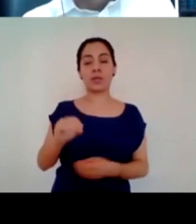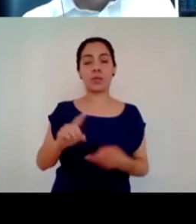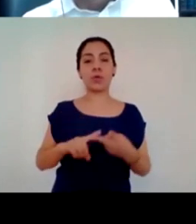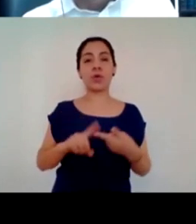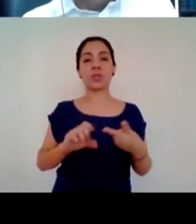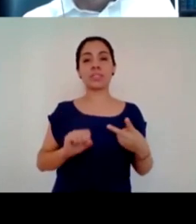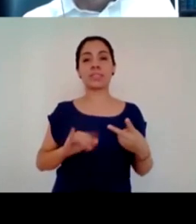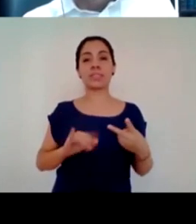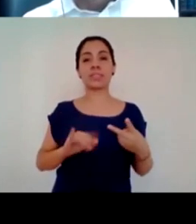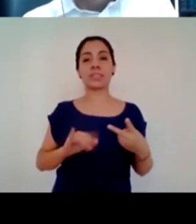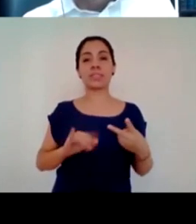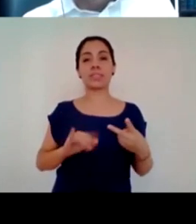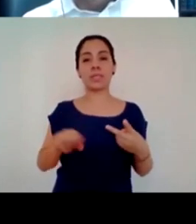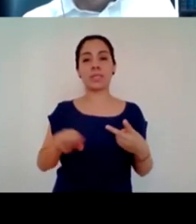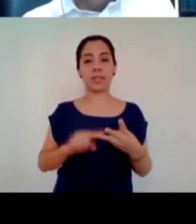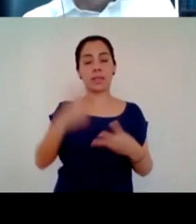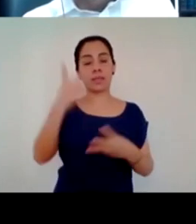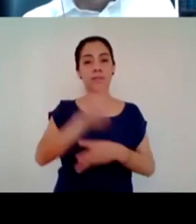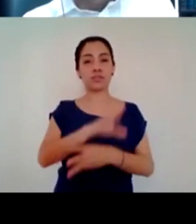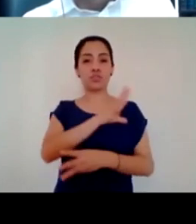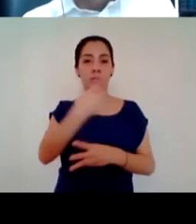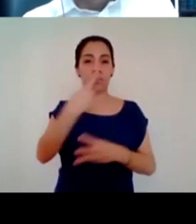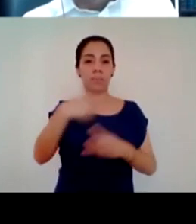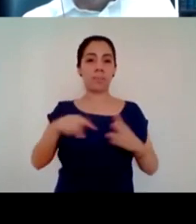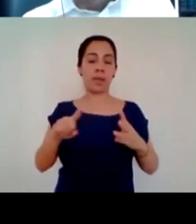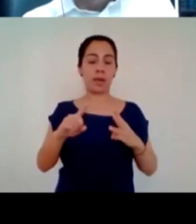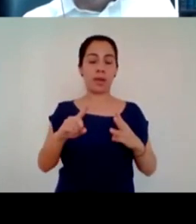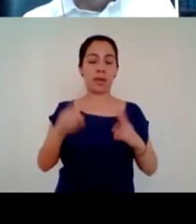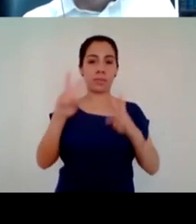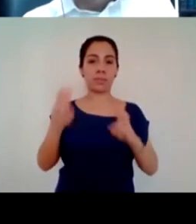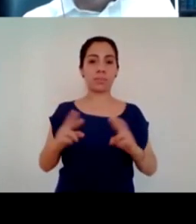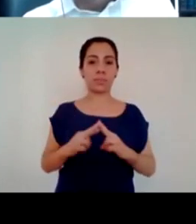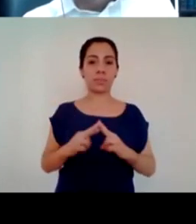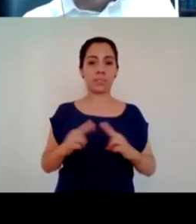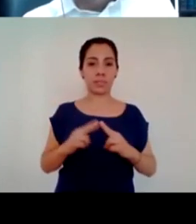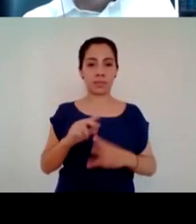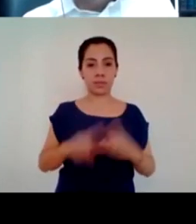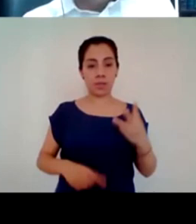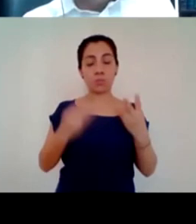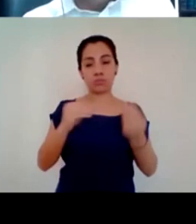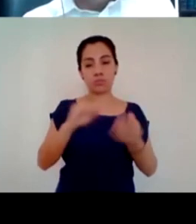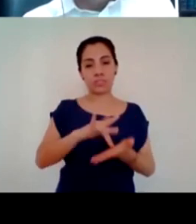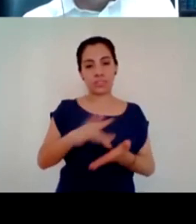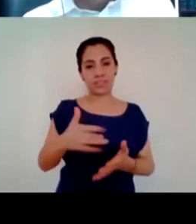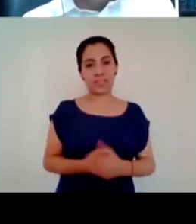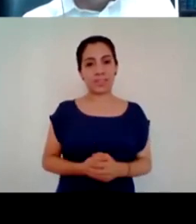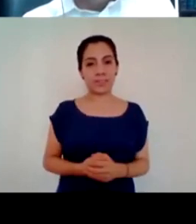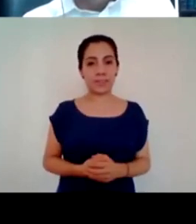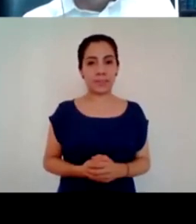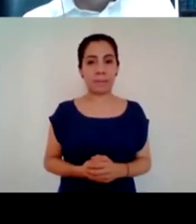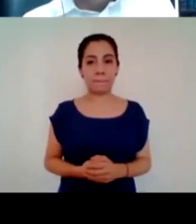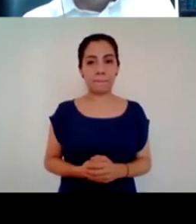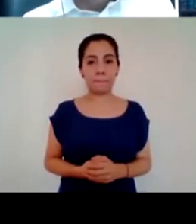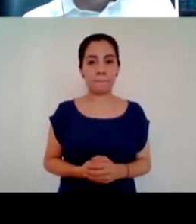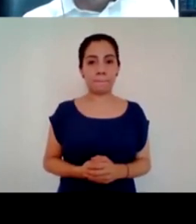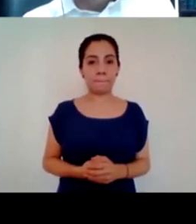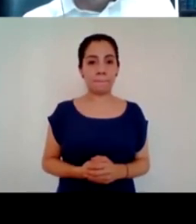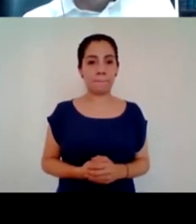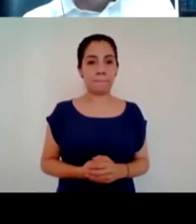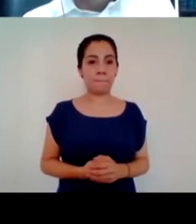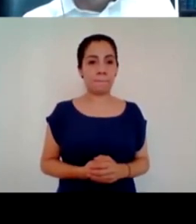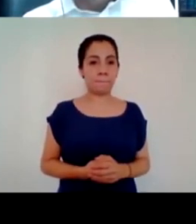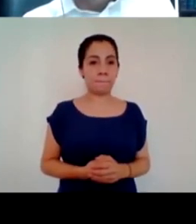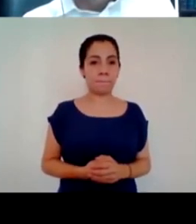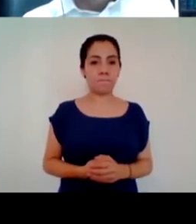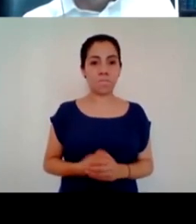Asuntos Religiosos de Gobernación, solo pudimos estar llegar hasta sus hogares a través de Tejiendo Redes